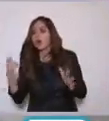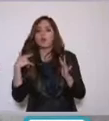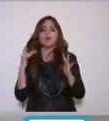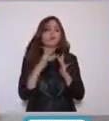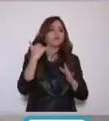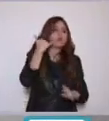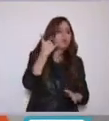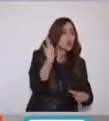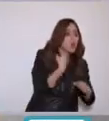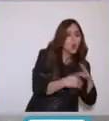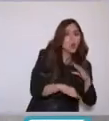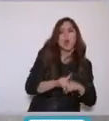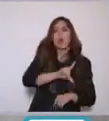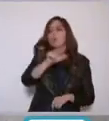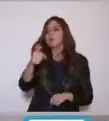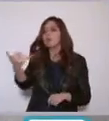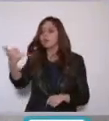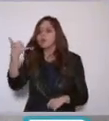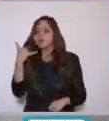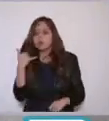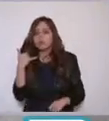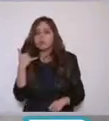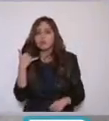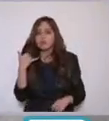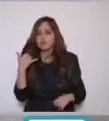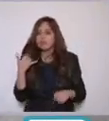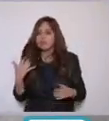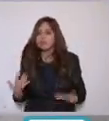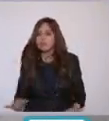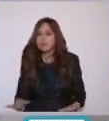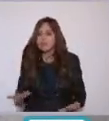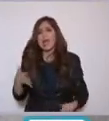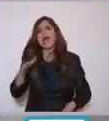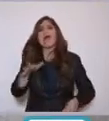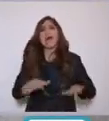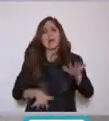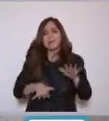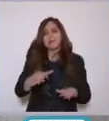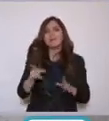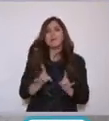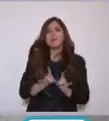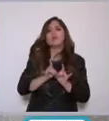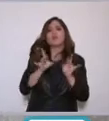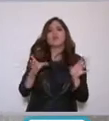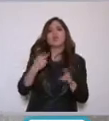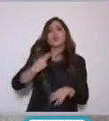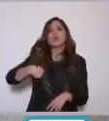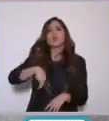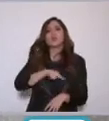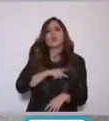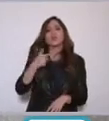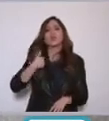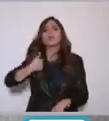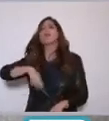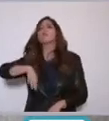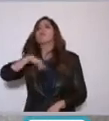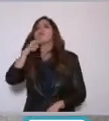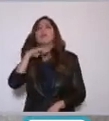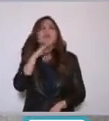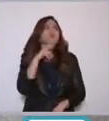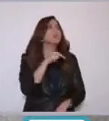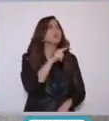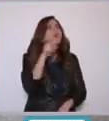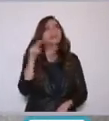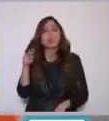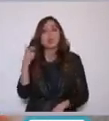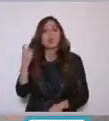mail, mandamos un no sé qué, tomamos una llamada, la verdad es que lo que en realidad sucede es que somos más propensos a distraernos. Hay